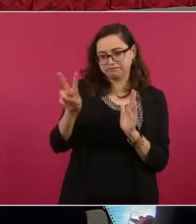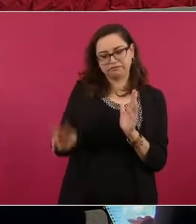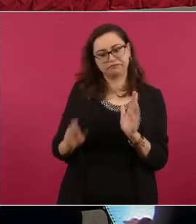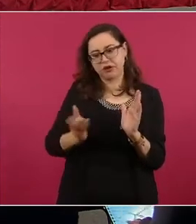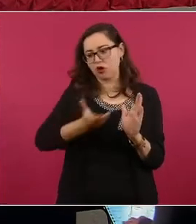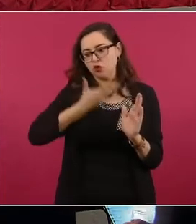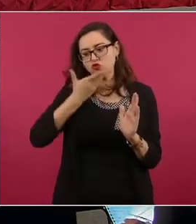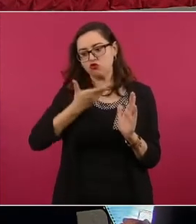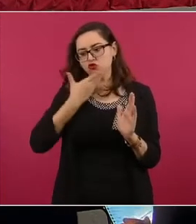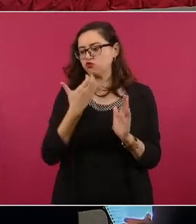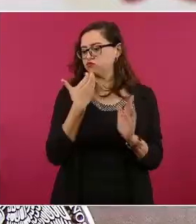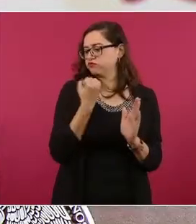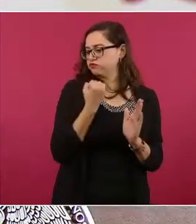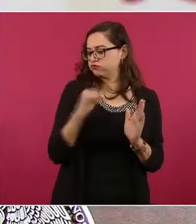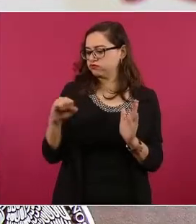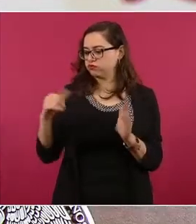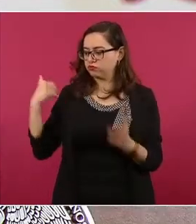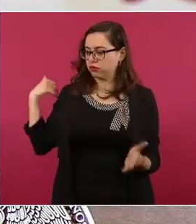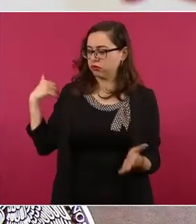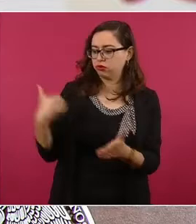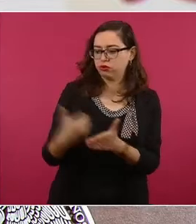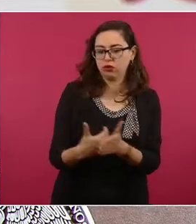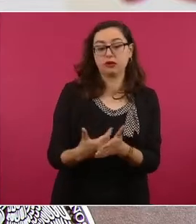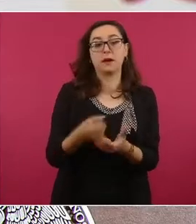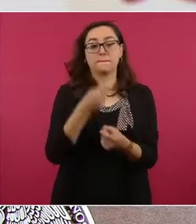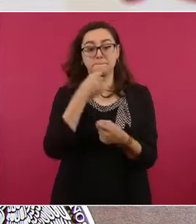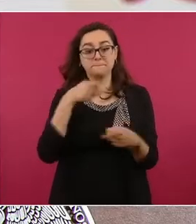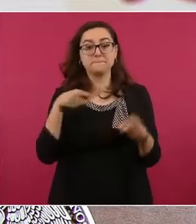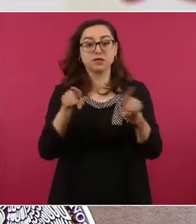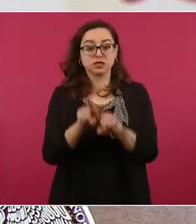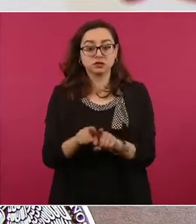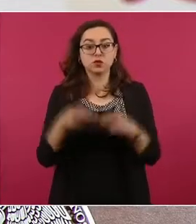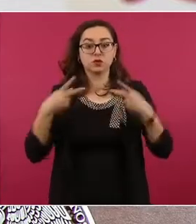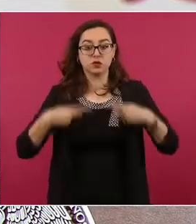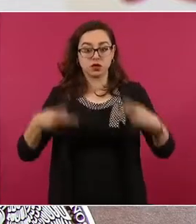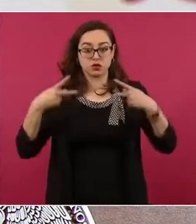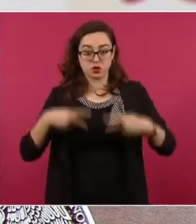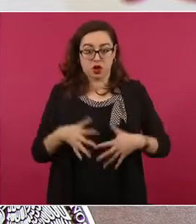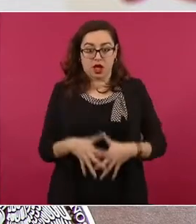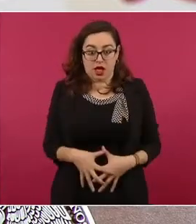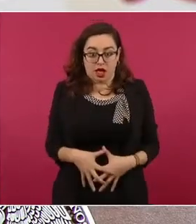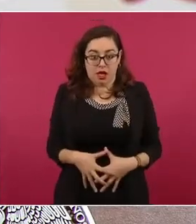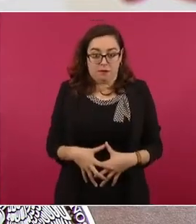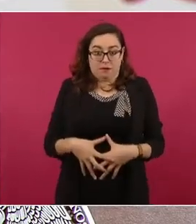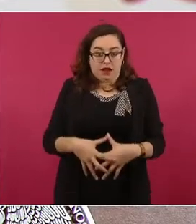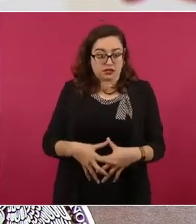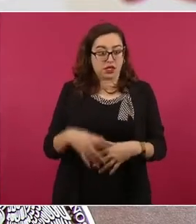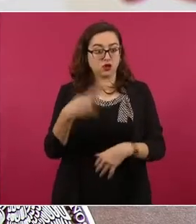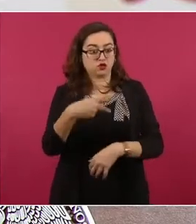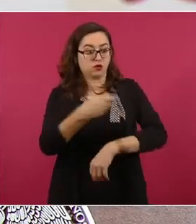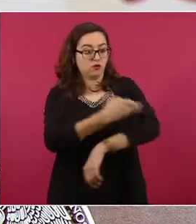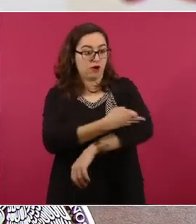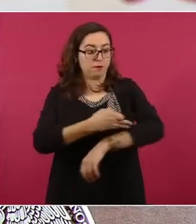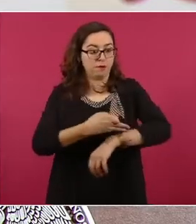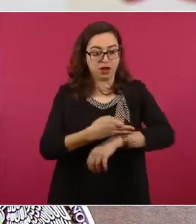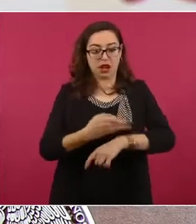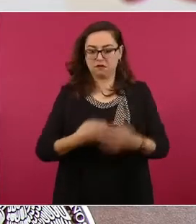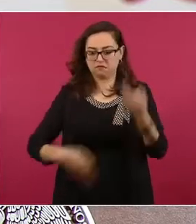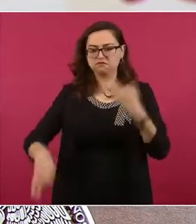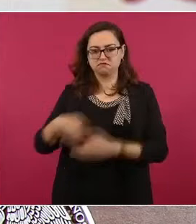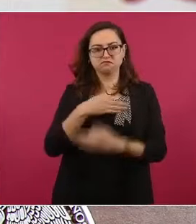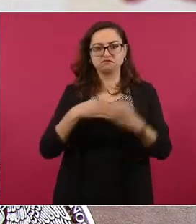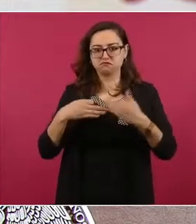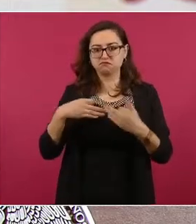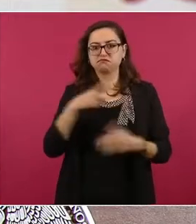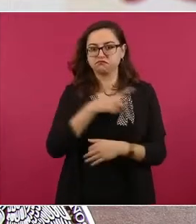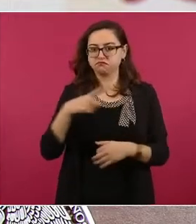social y el derecho de toda persona embarazada y sus allegados, sus familias, a respetar en igualdad